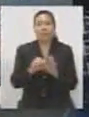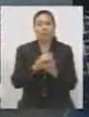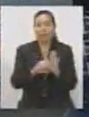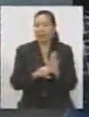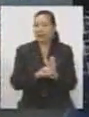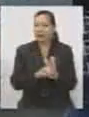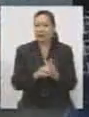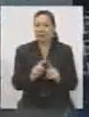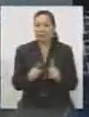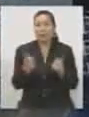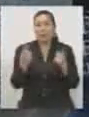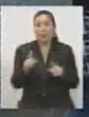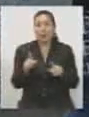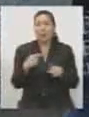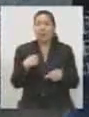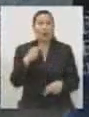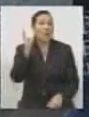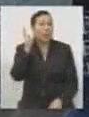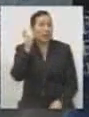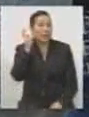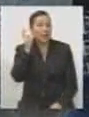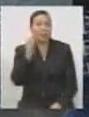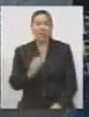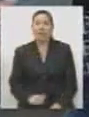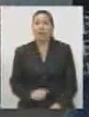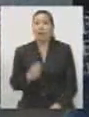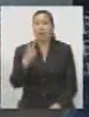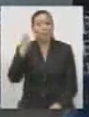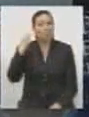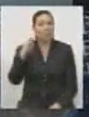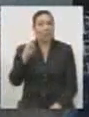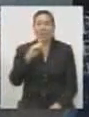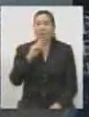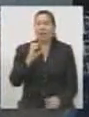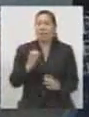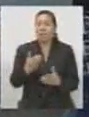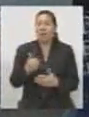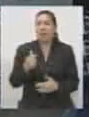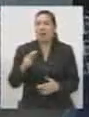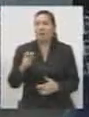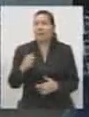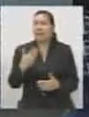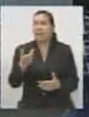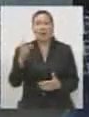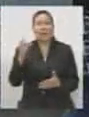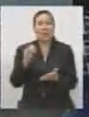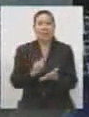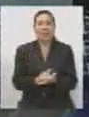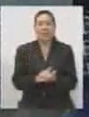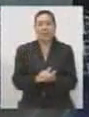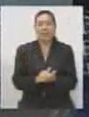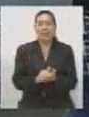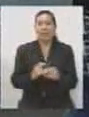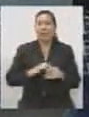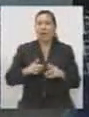Constitución. De acuerdo a lo que he estado oyendo, las declaraciones de dos magistrados, Eto y Álvarez, ellos creen que